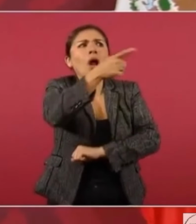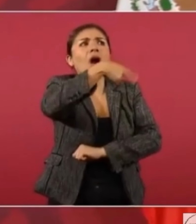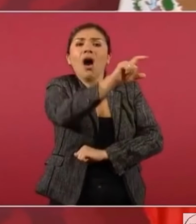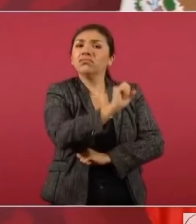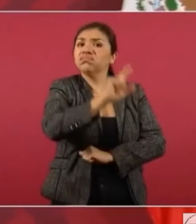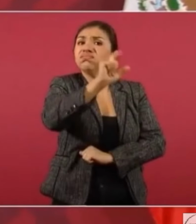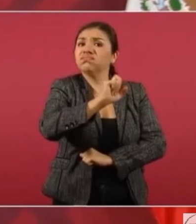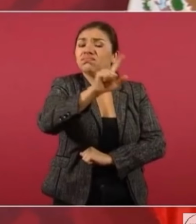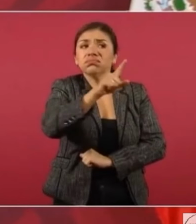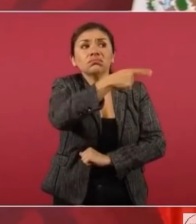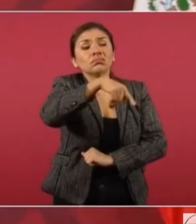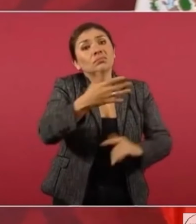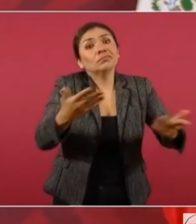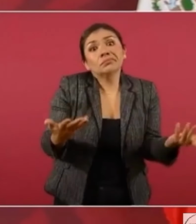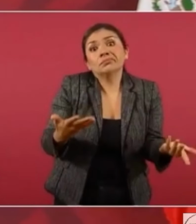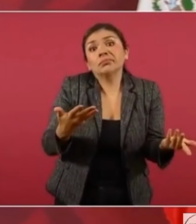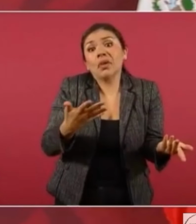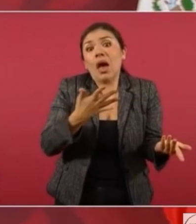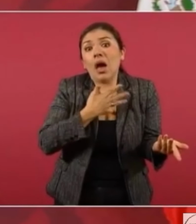tenían